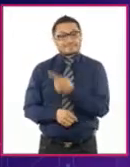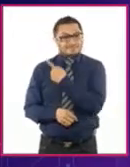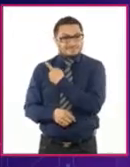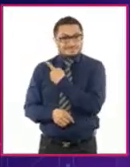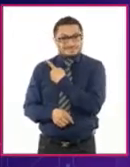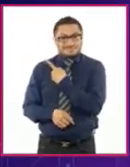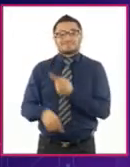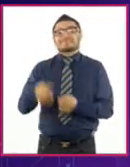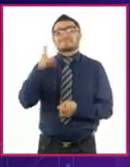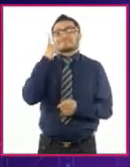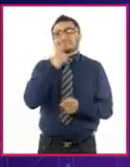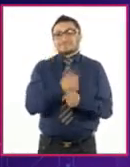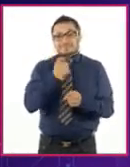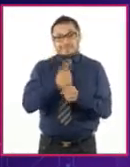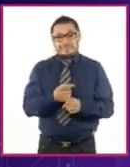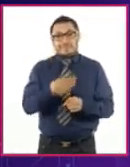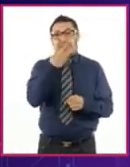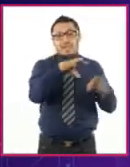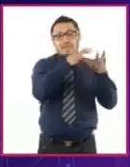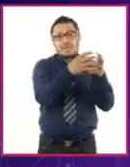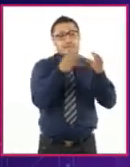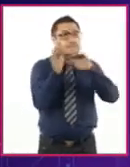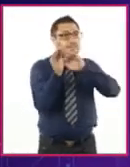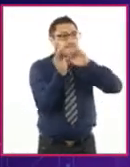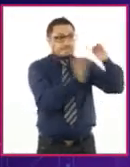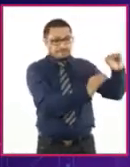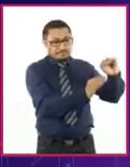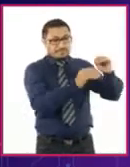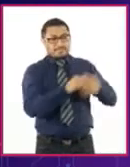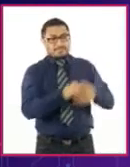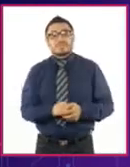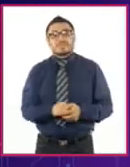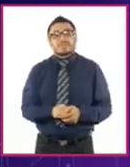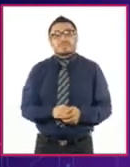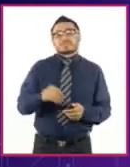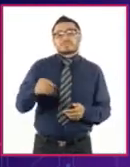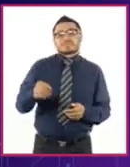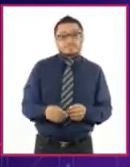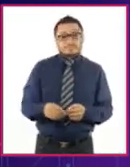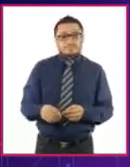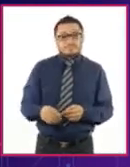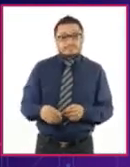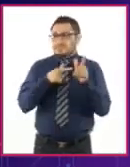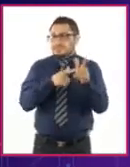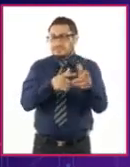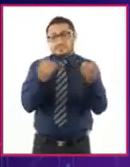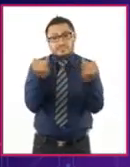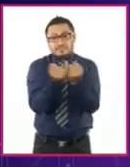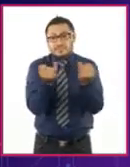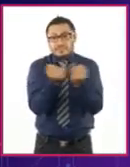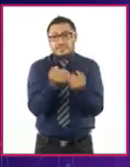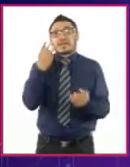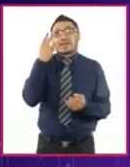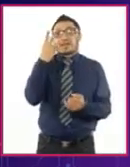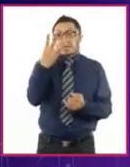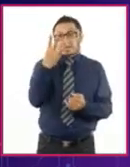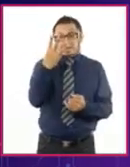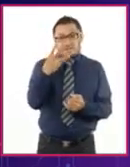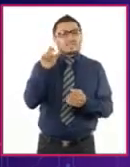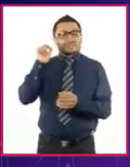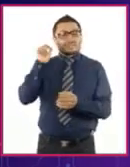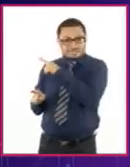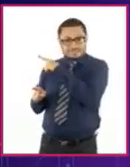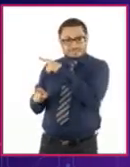Primero quitemos las 3 pelotas sueltas que hay del lado izquierdo y para conservar la igualdad quitamos las mismas